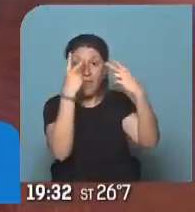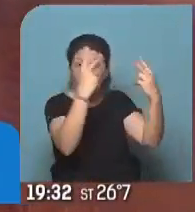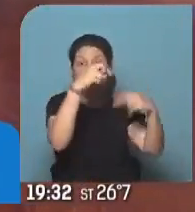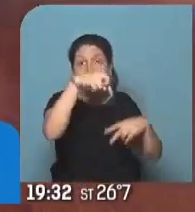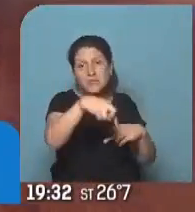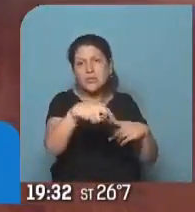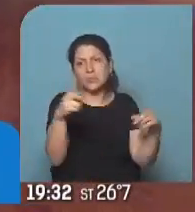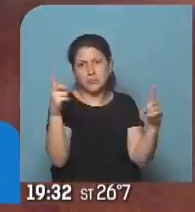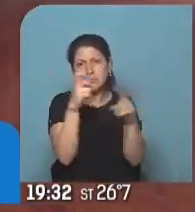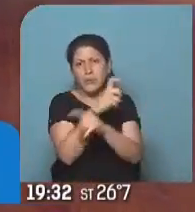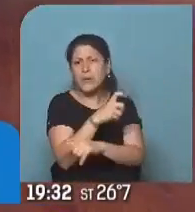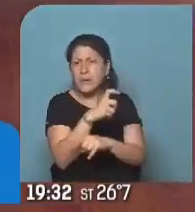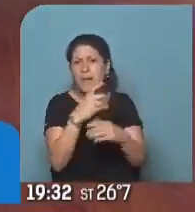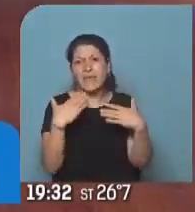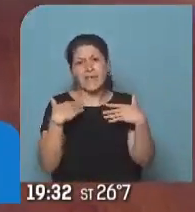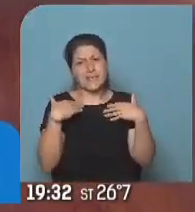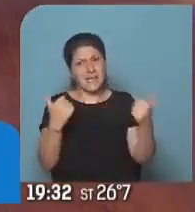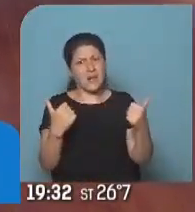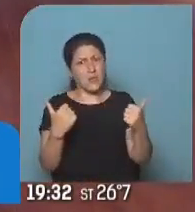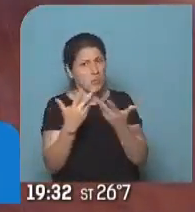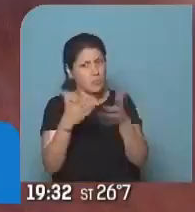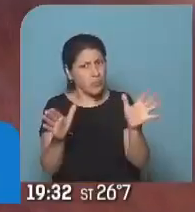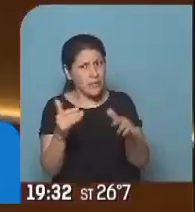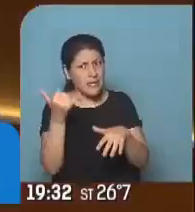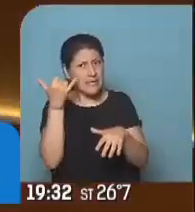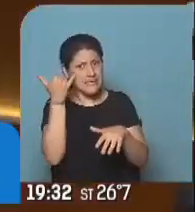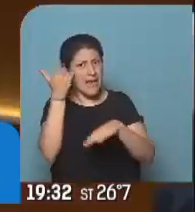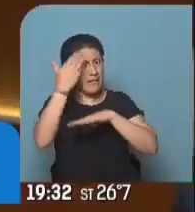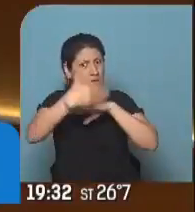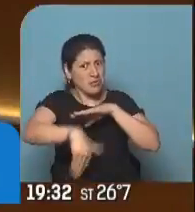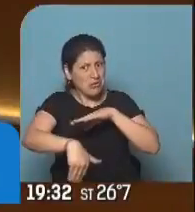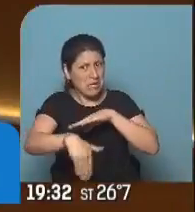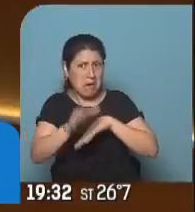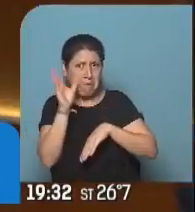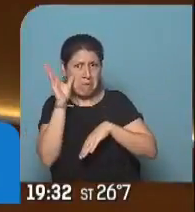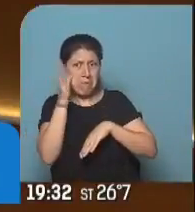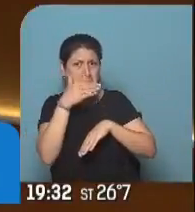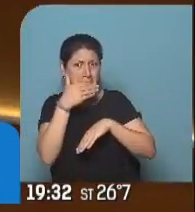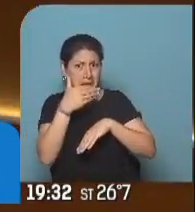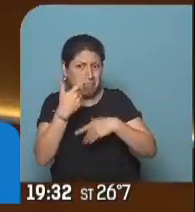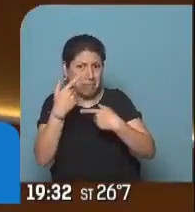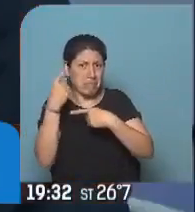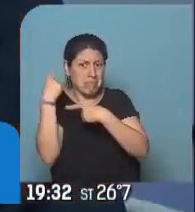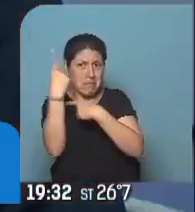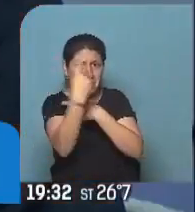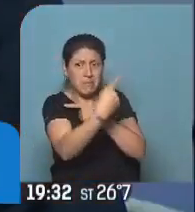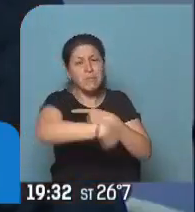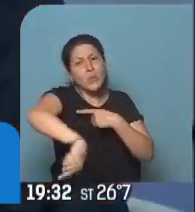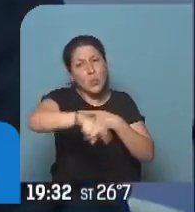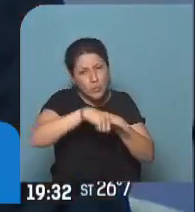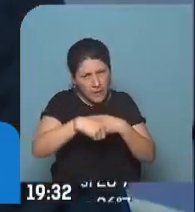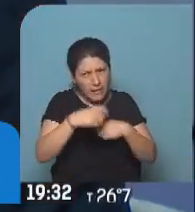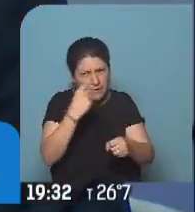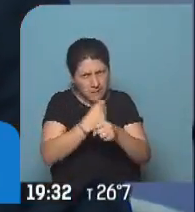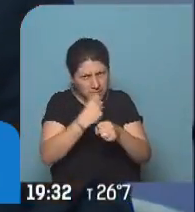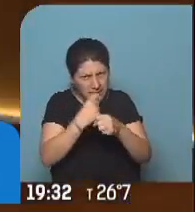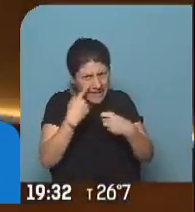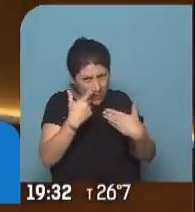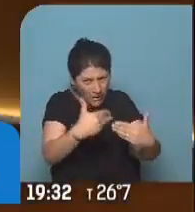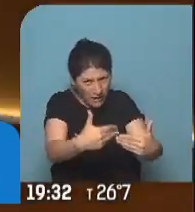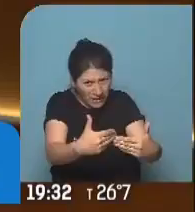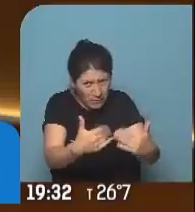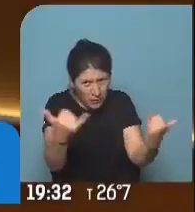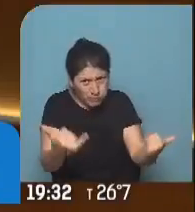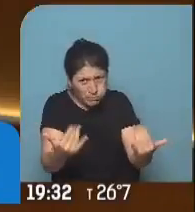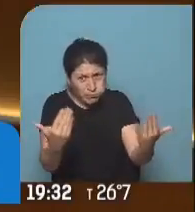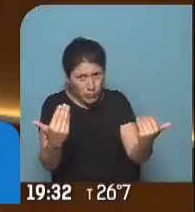que ya está cruzando las fronteras. ¿Tuvieron la oportunidad de hacer un relevamiento, un trabajo de campo ustedes? Así es. Yo estuve